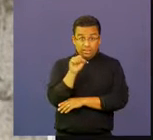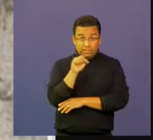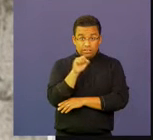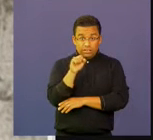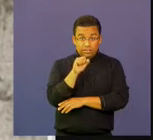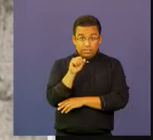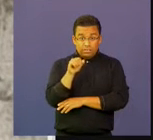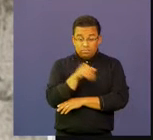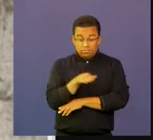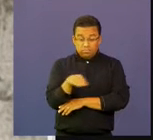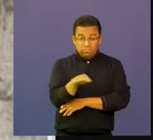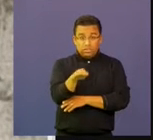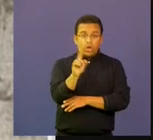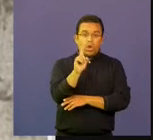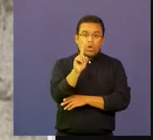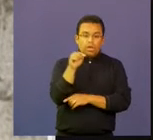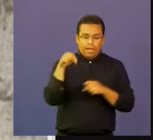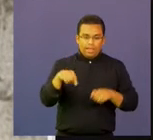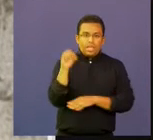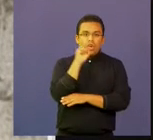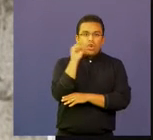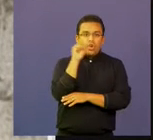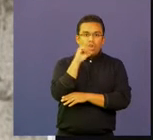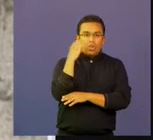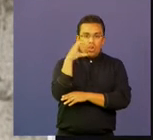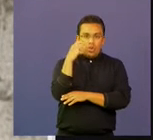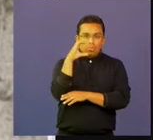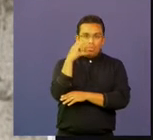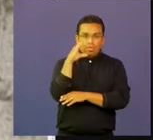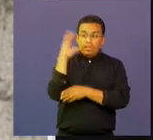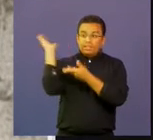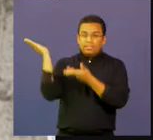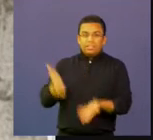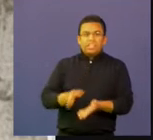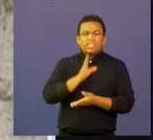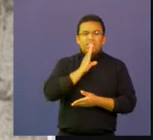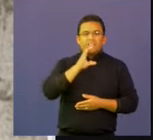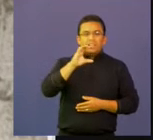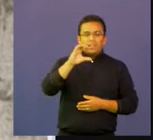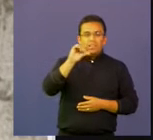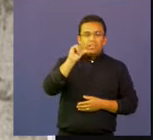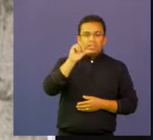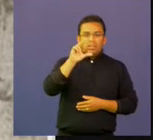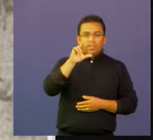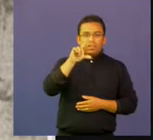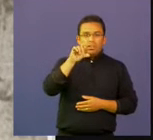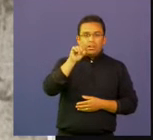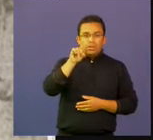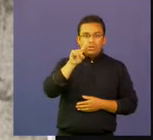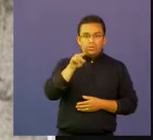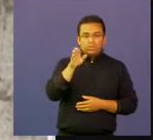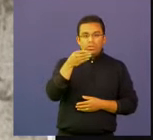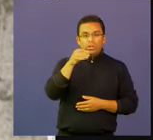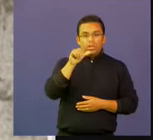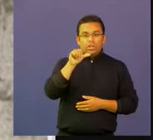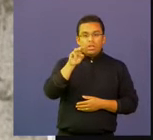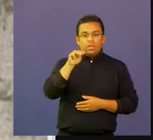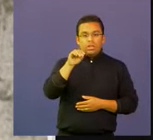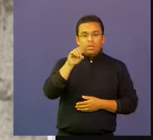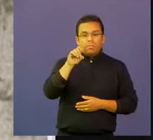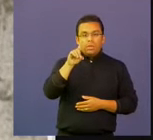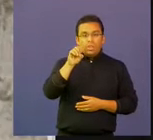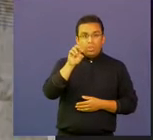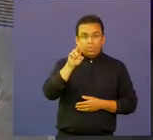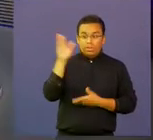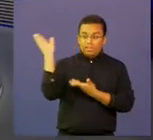andó en 1899 en Colombia. Lo trajo un señor que se llamaba Carlos Amador a Medellín. Incluso lo